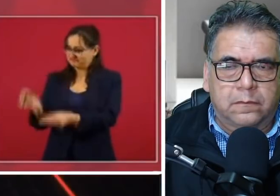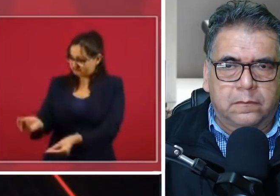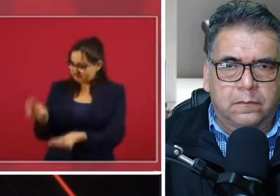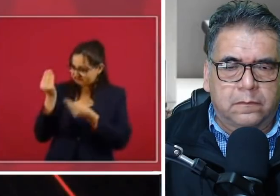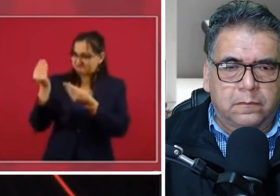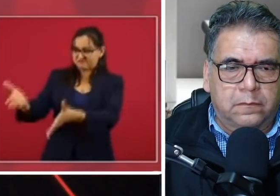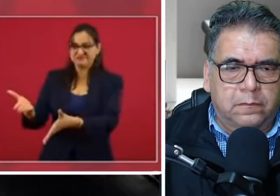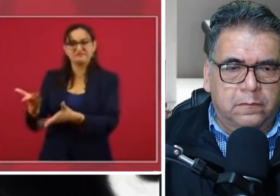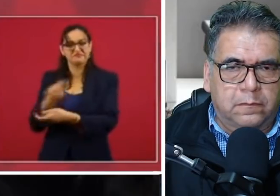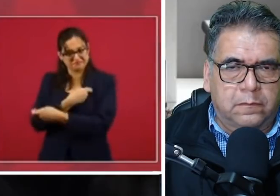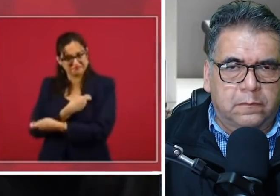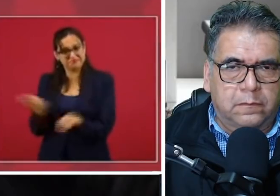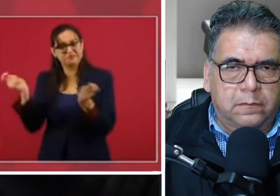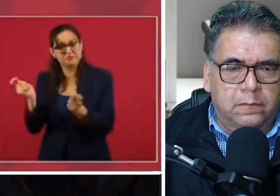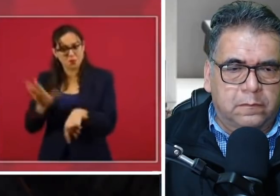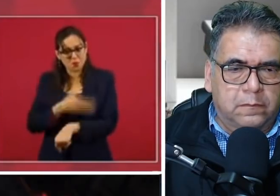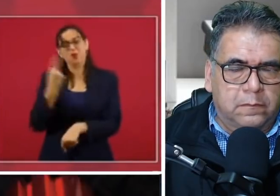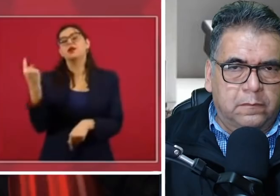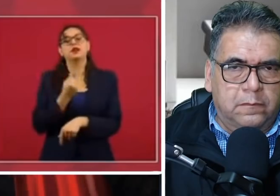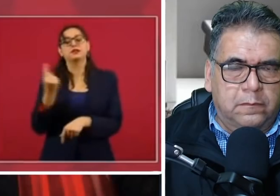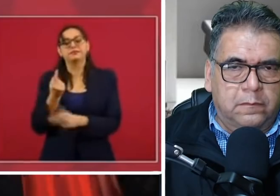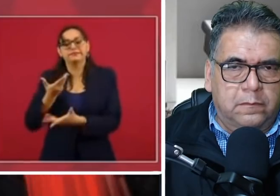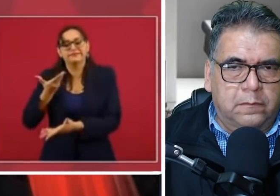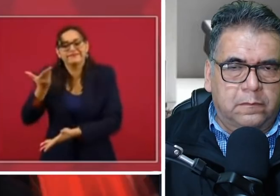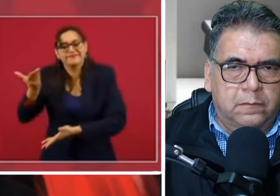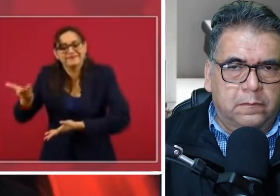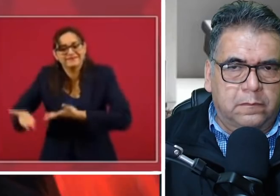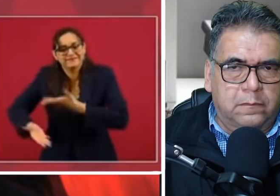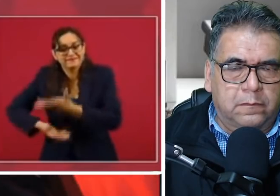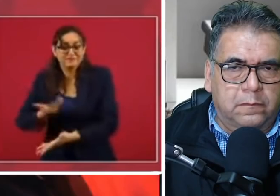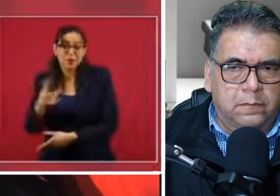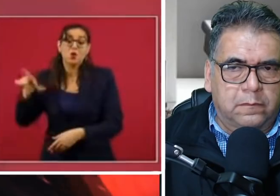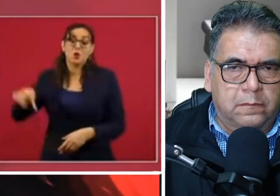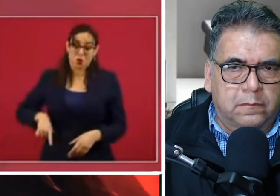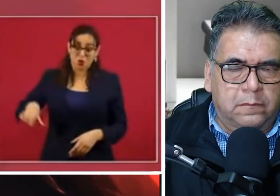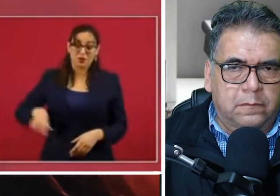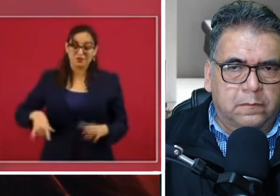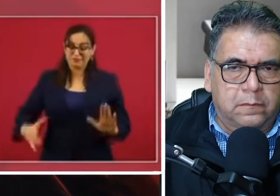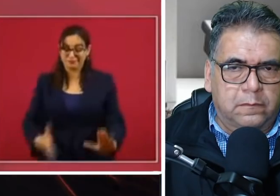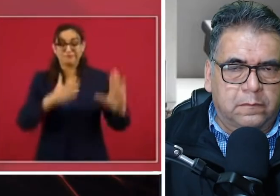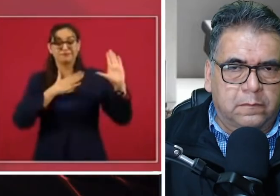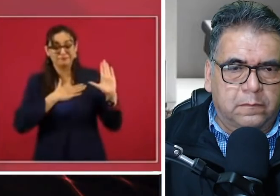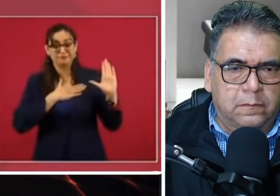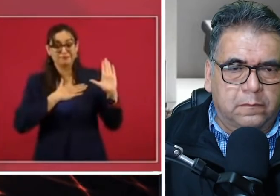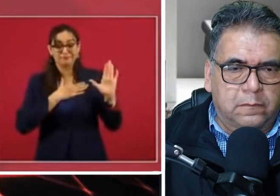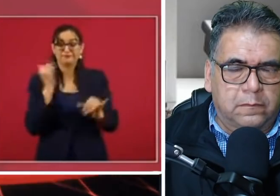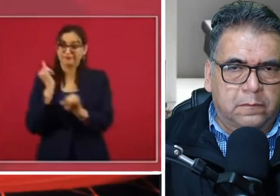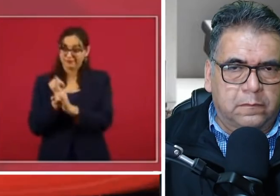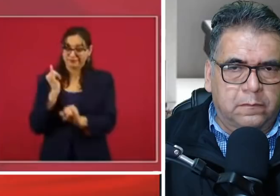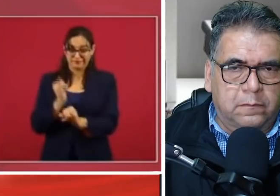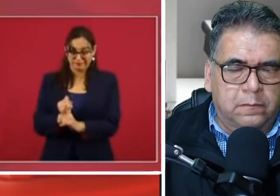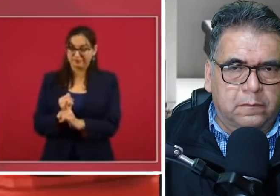delante, sino es el servicio. Por eso hemos hecho el compromiso de que va a haber Internet para todos. Ya se creó una